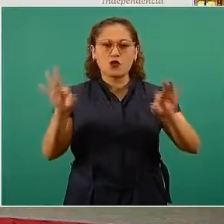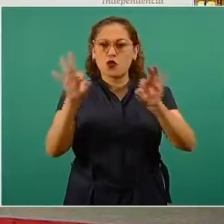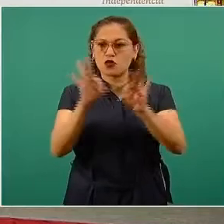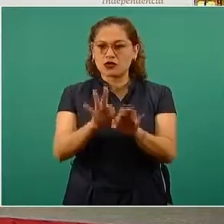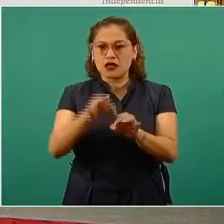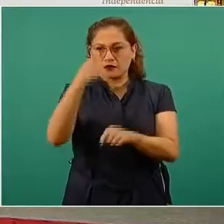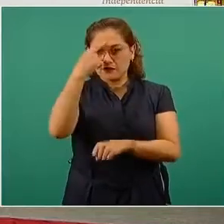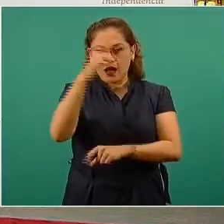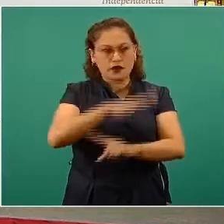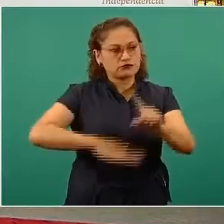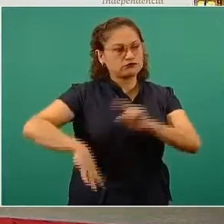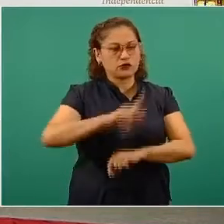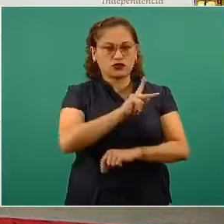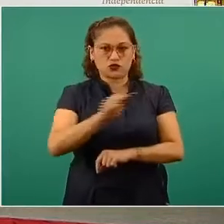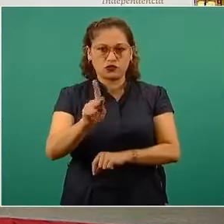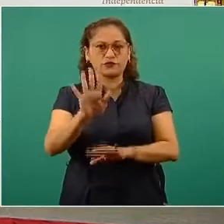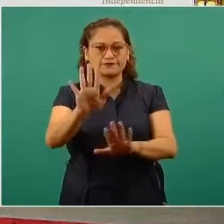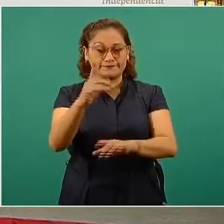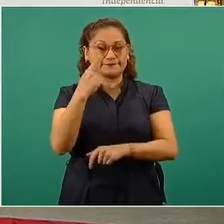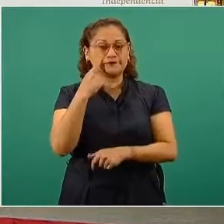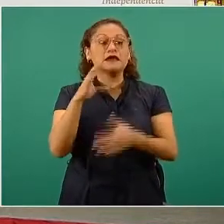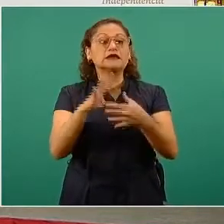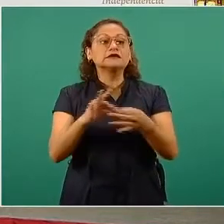colectivo. Cuando vacunamos